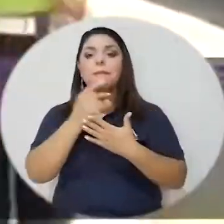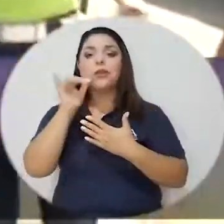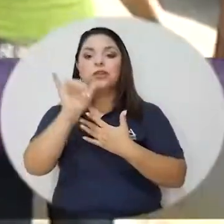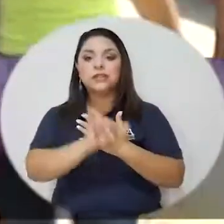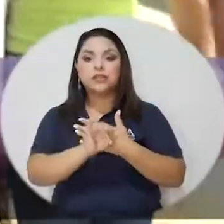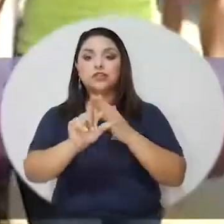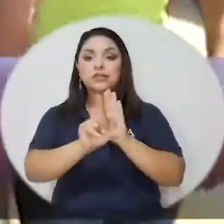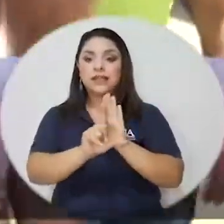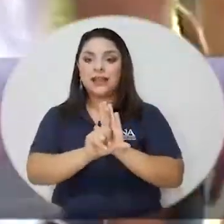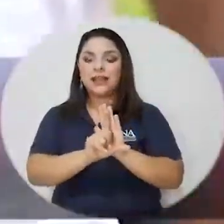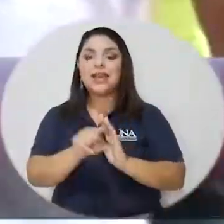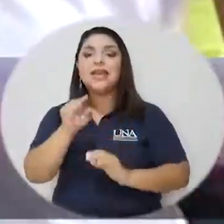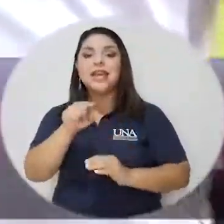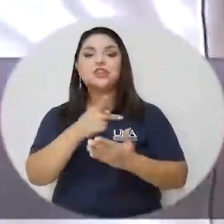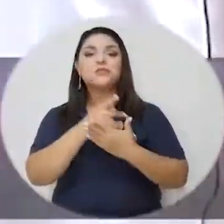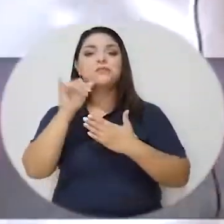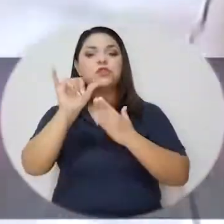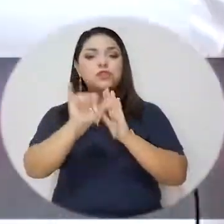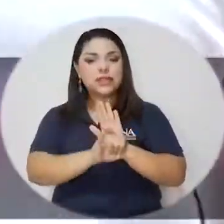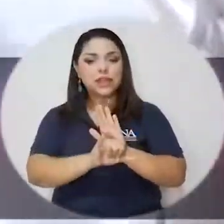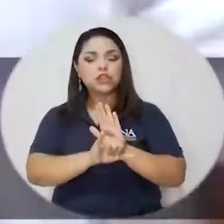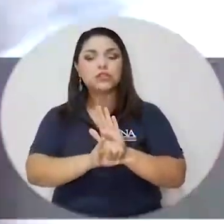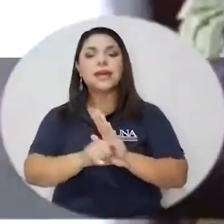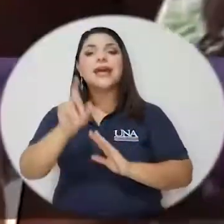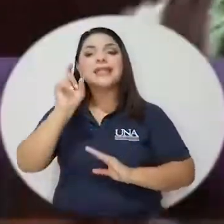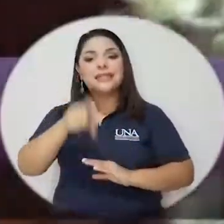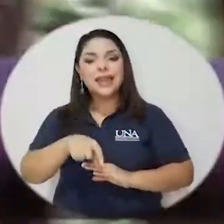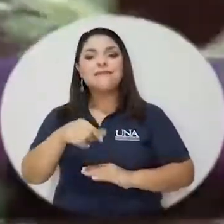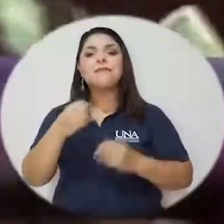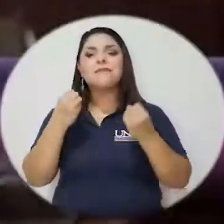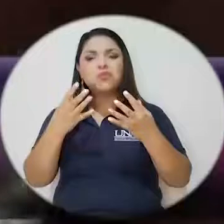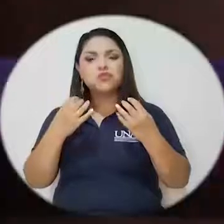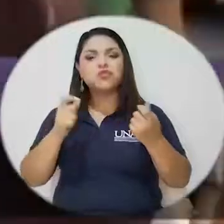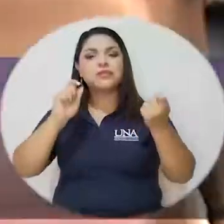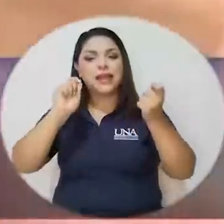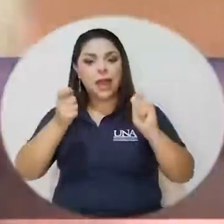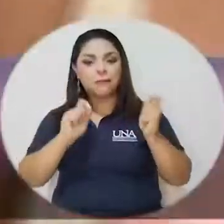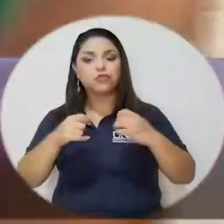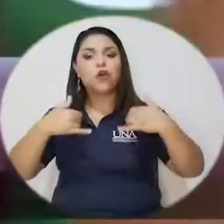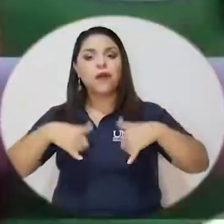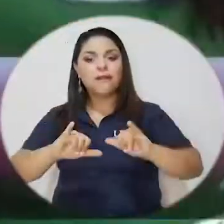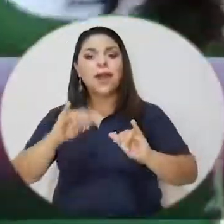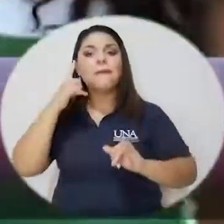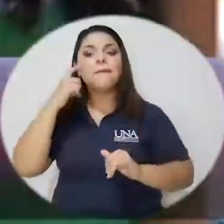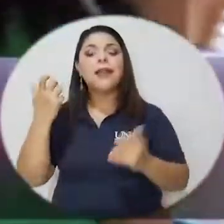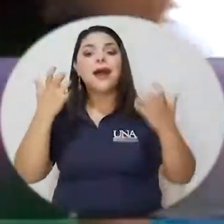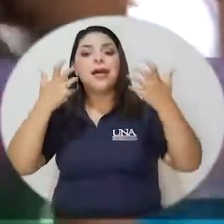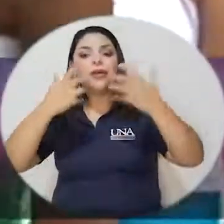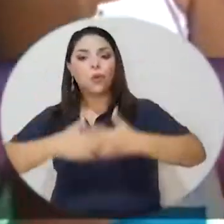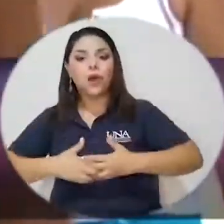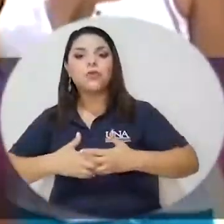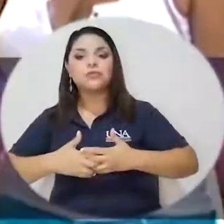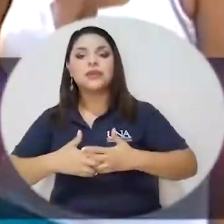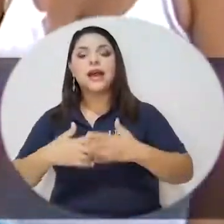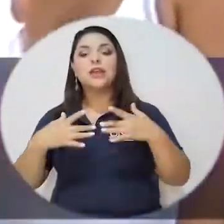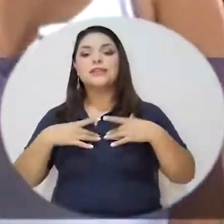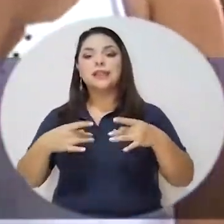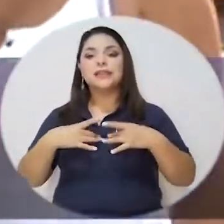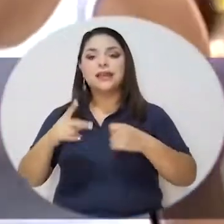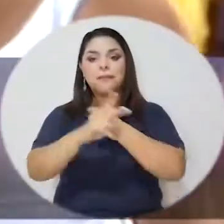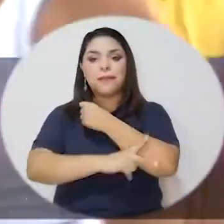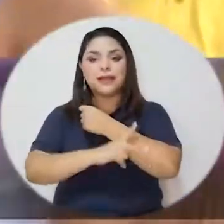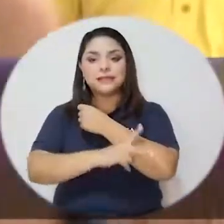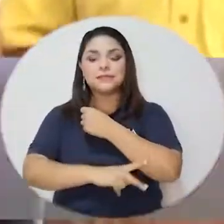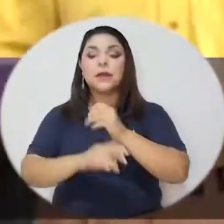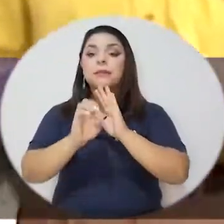esos proyectos son perfectibles y hay que hacerles muchos cambios para que estén adecuados a los intereses